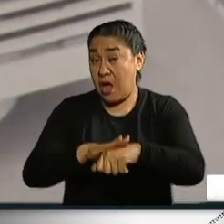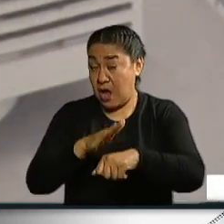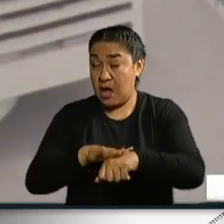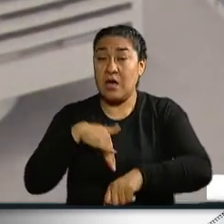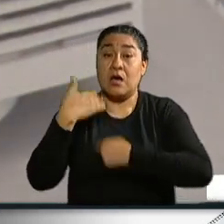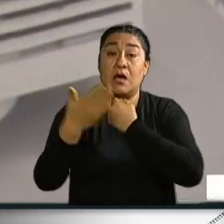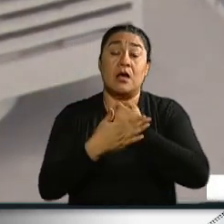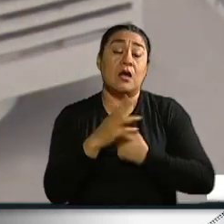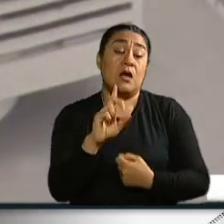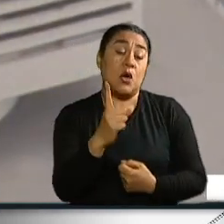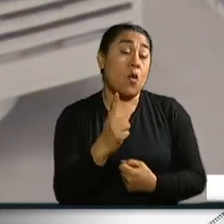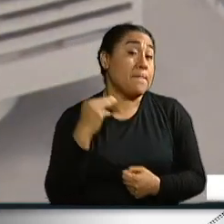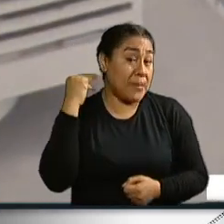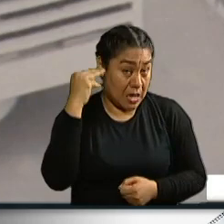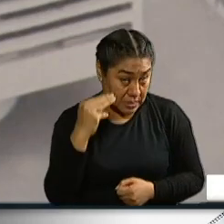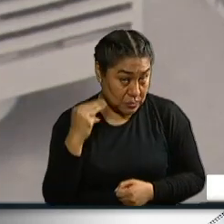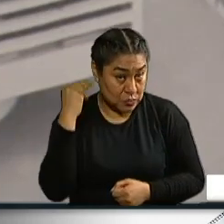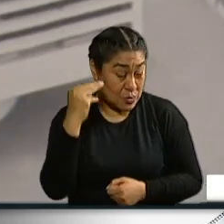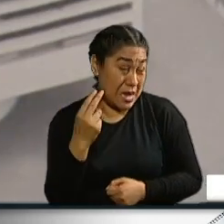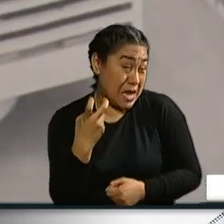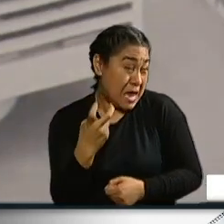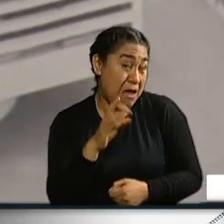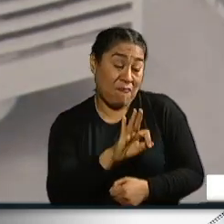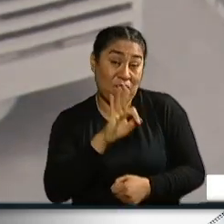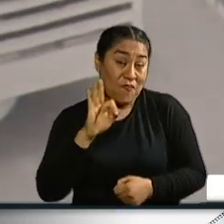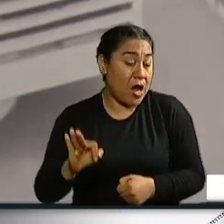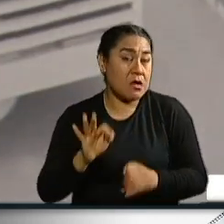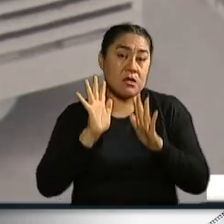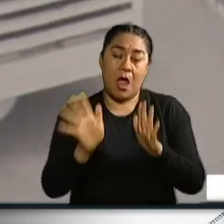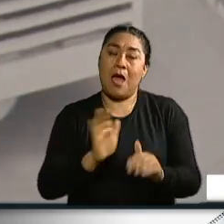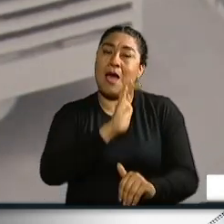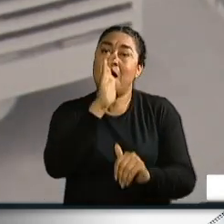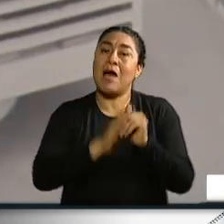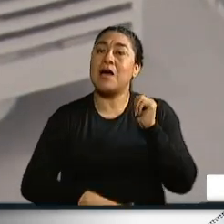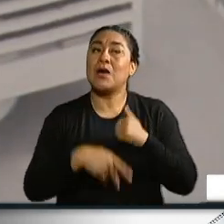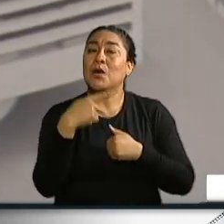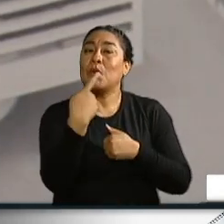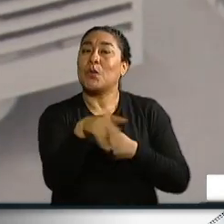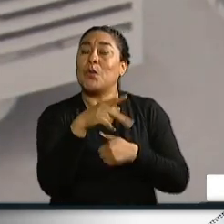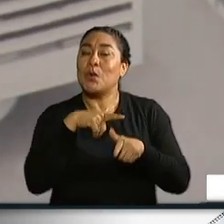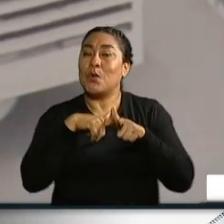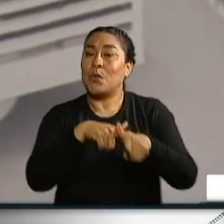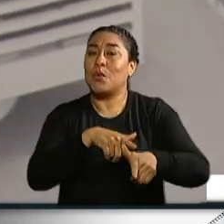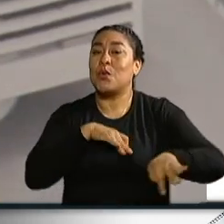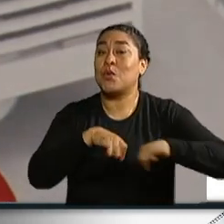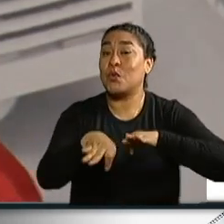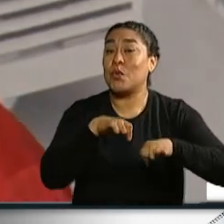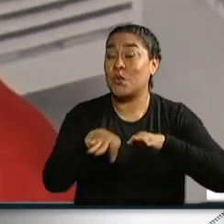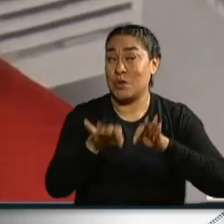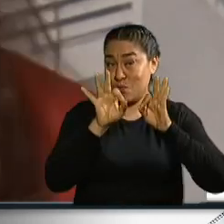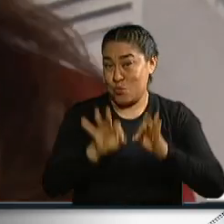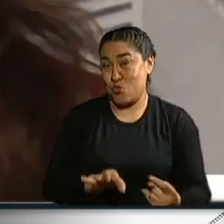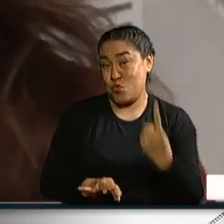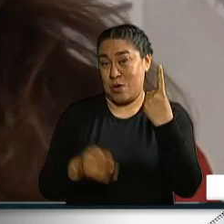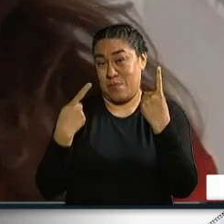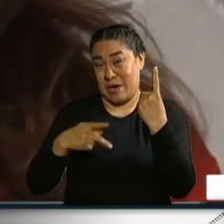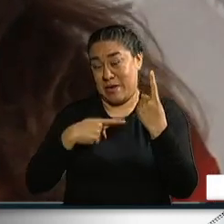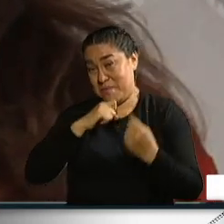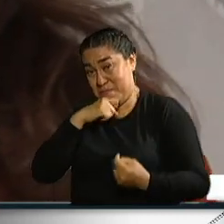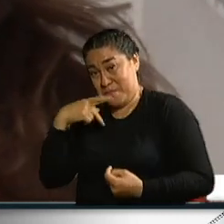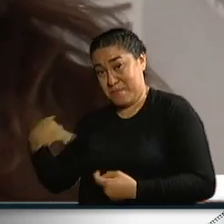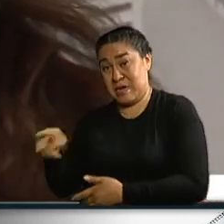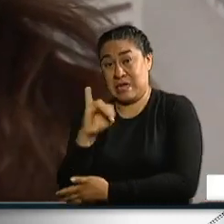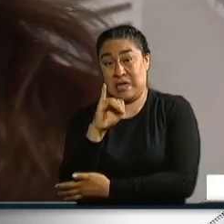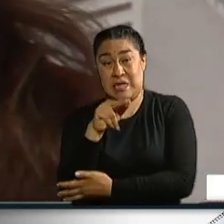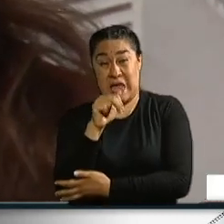31 de marzo fecha en la que concluye el nombramiento de uno de los comisionados del inai